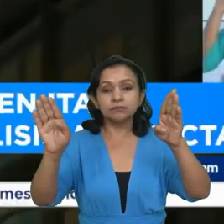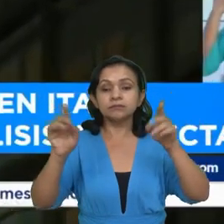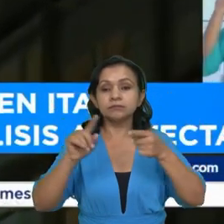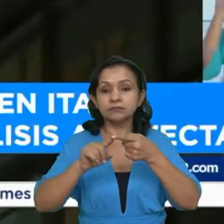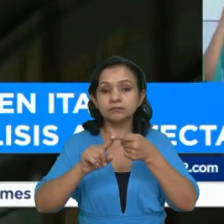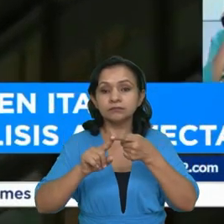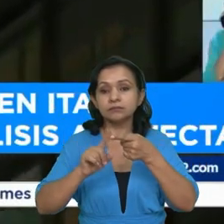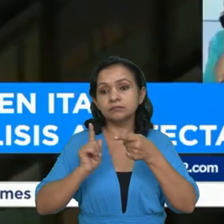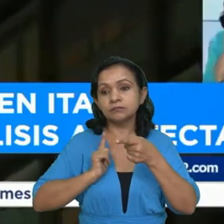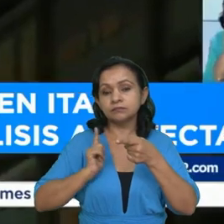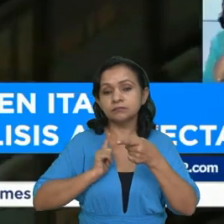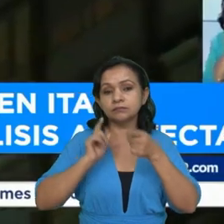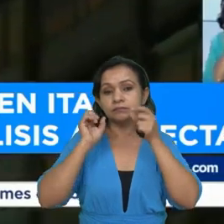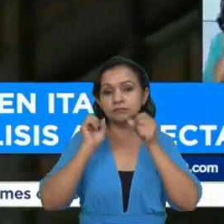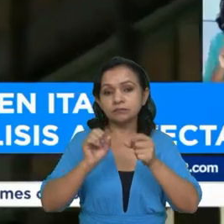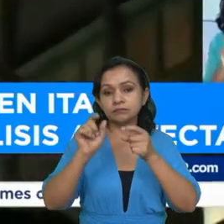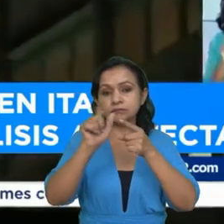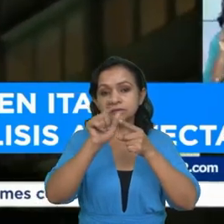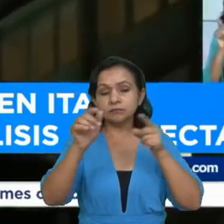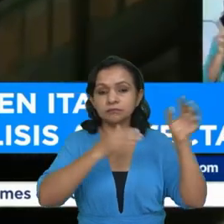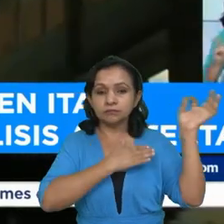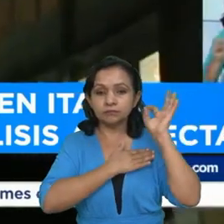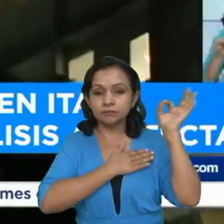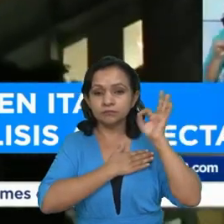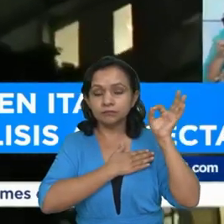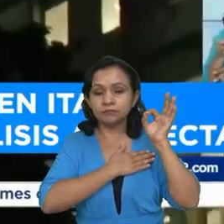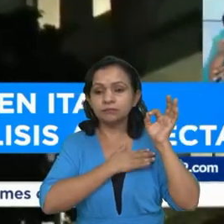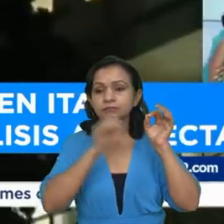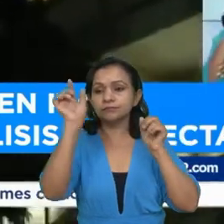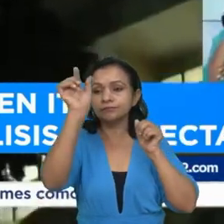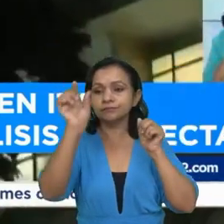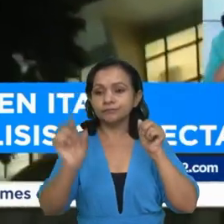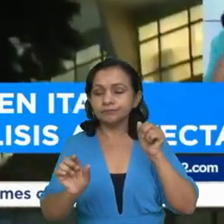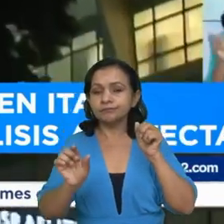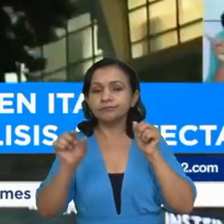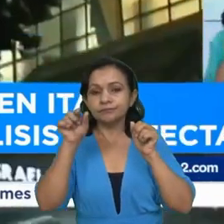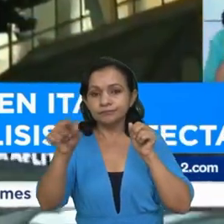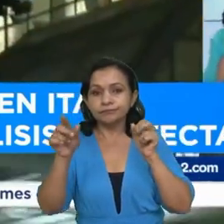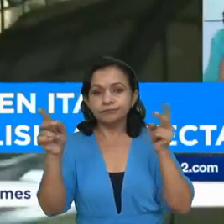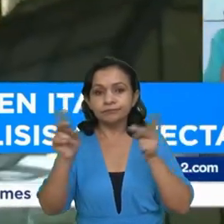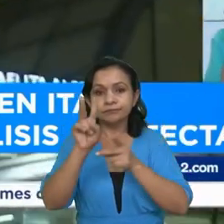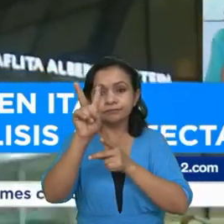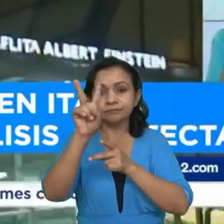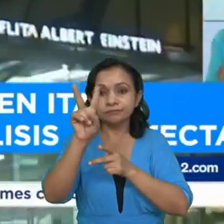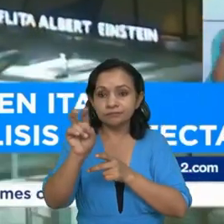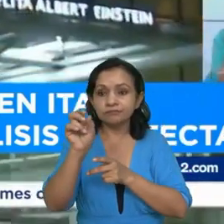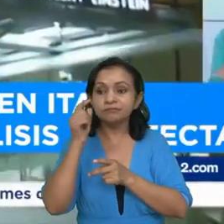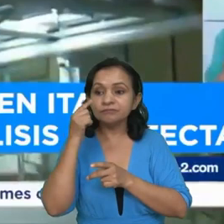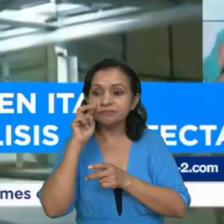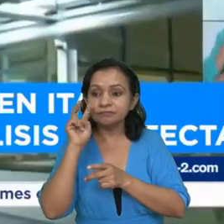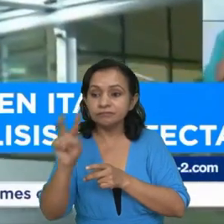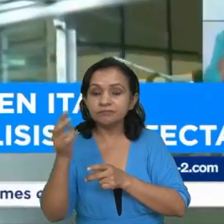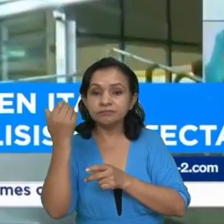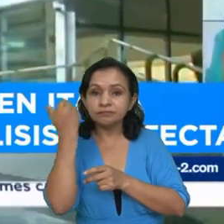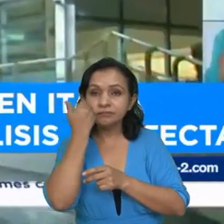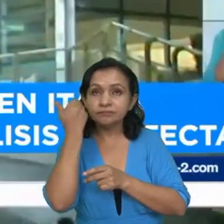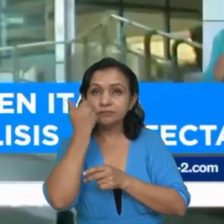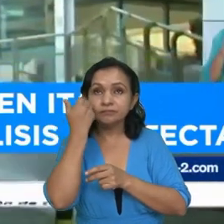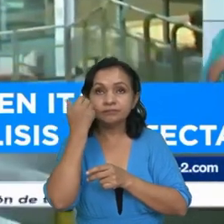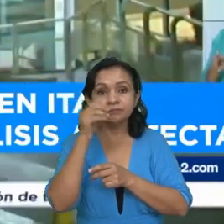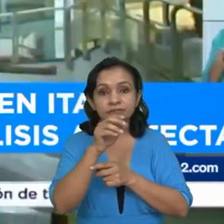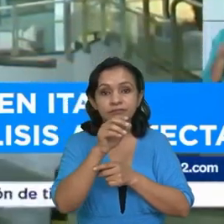y que este mes de febrero pasó diez días en italia además hay 20 sospechosos de portar el virus de edades